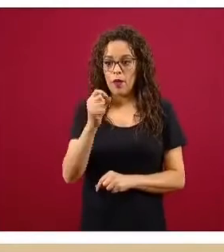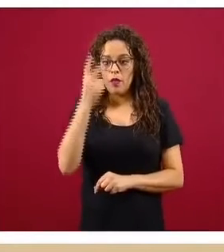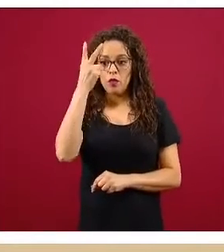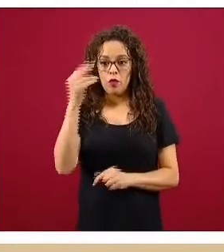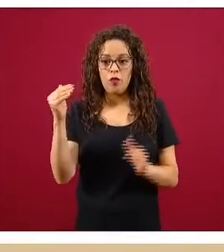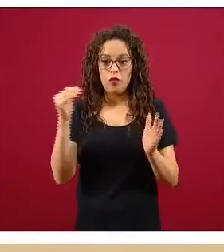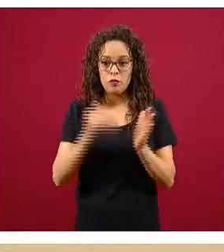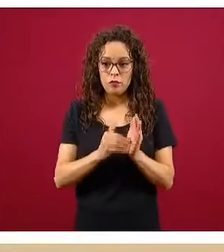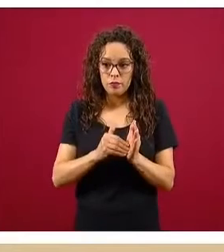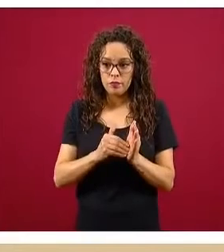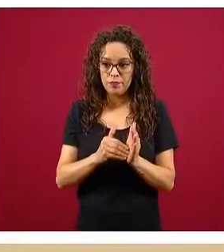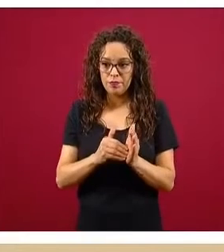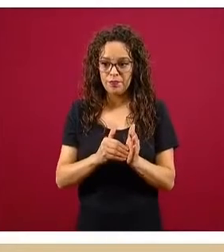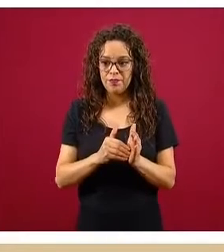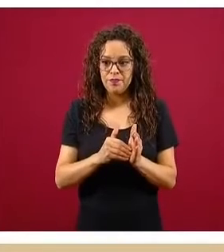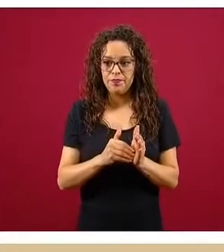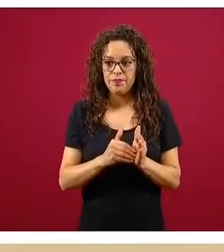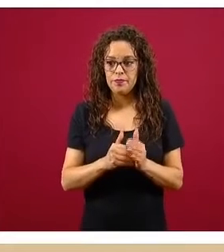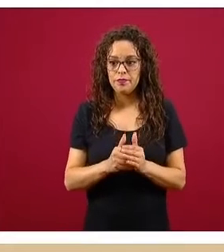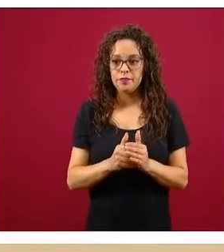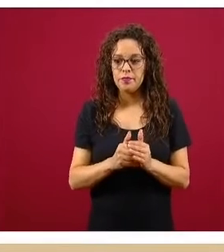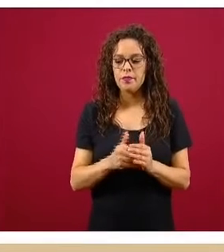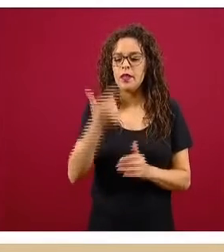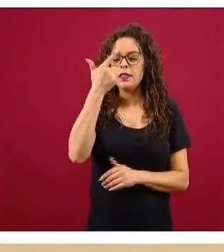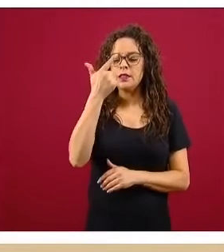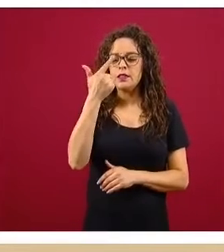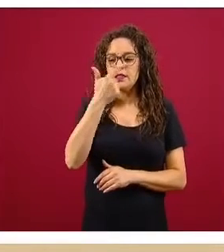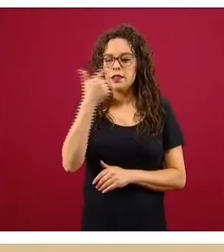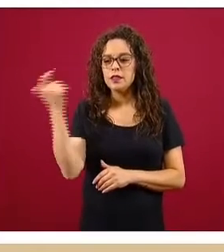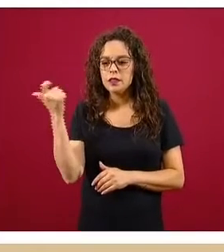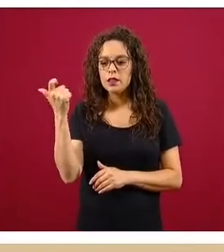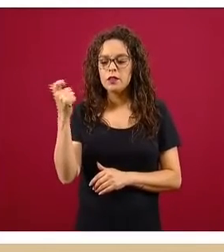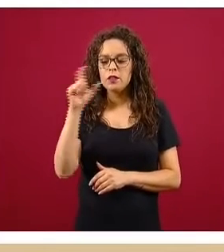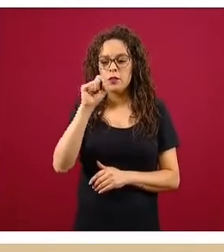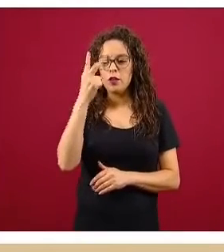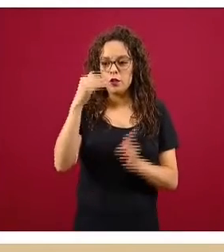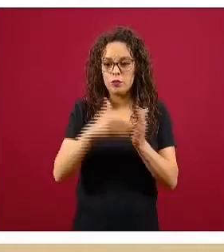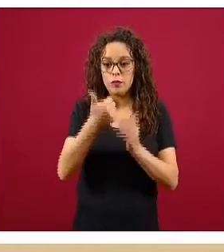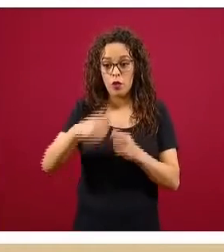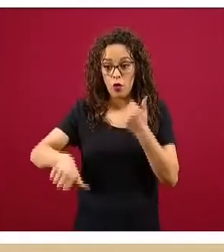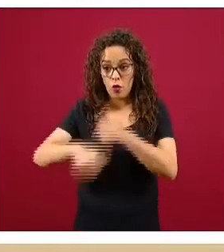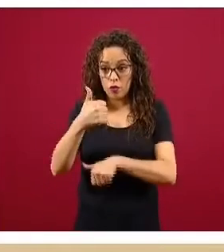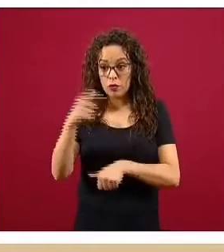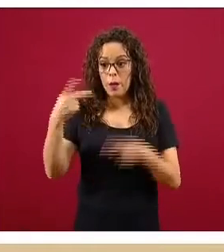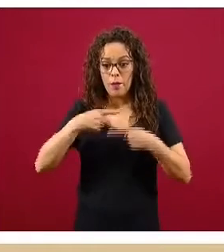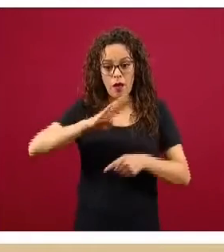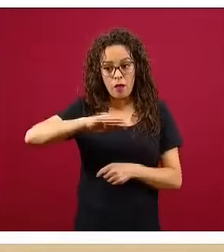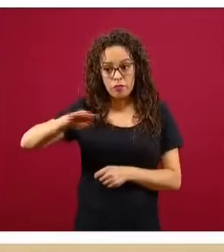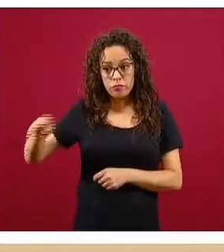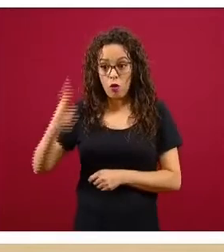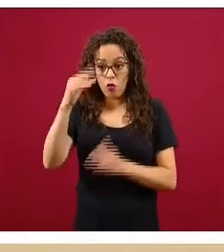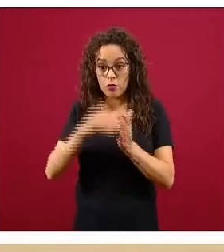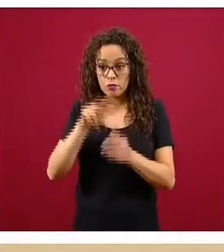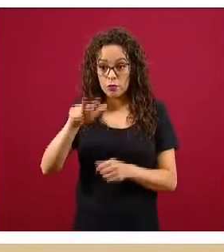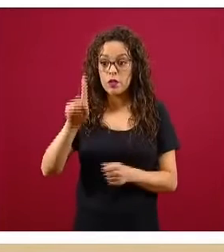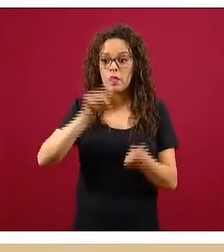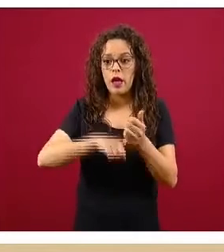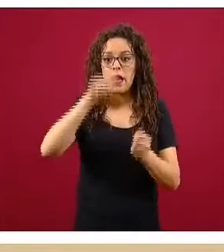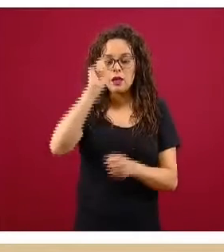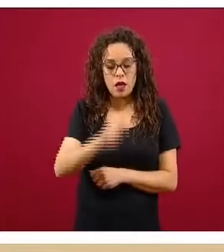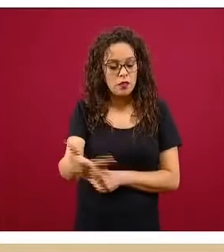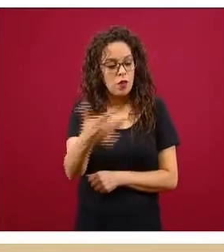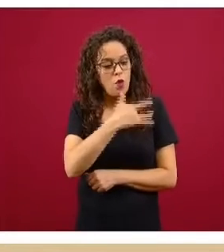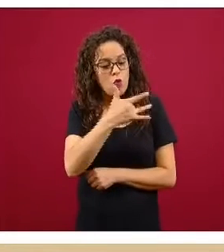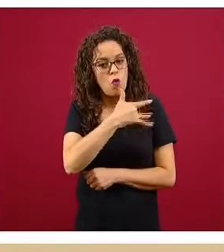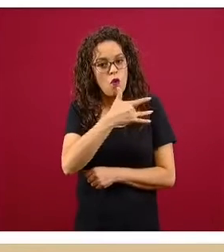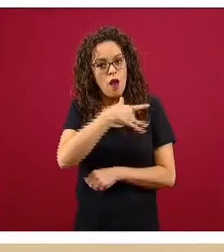en el 2018, 21% de ellas son enfermedad cardíaca. Y cuando hablamos de enfermedad cardíaca, la gran mayoría son